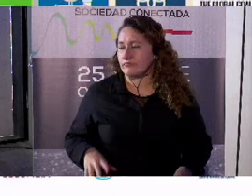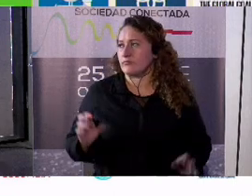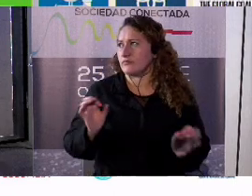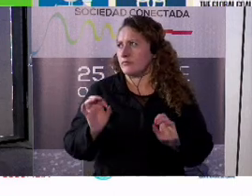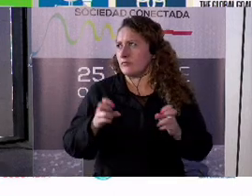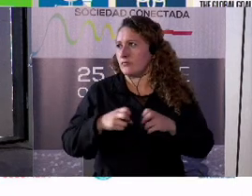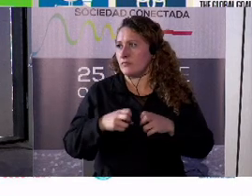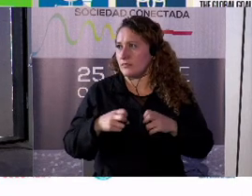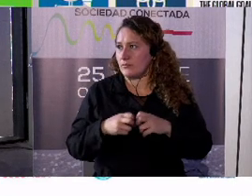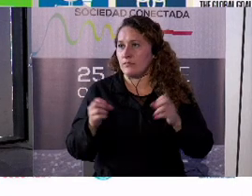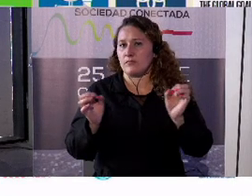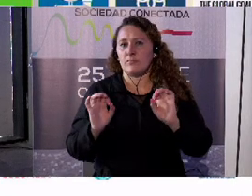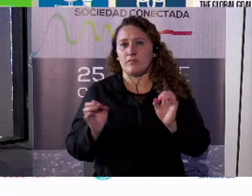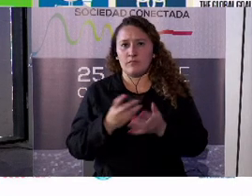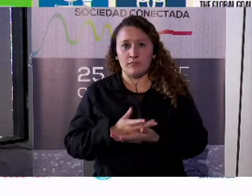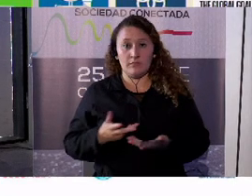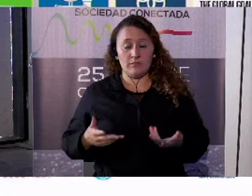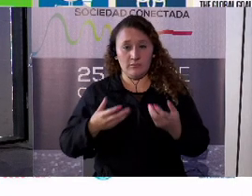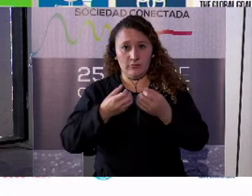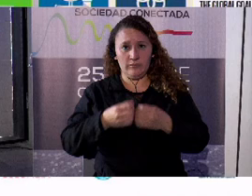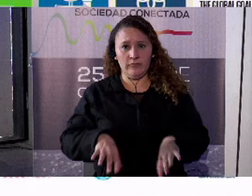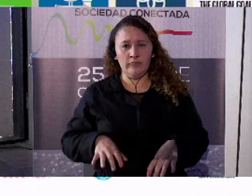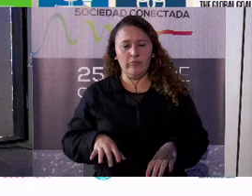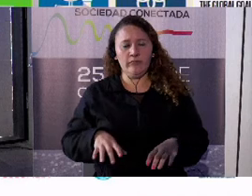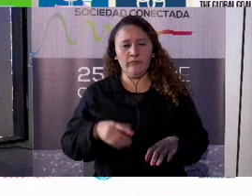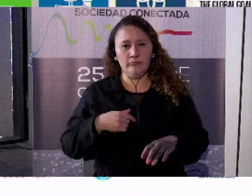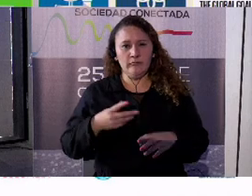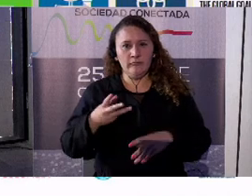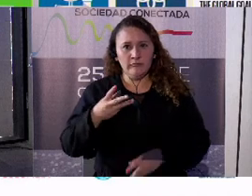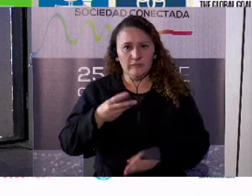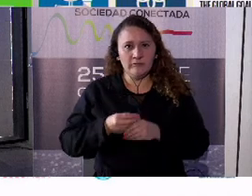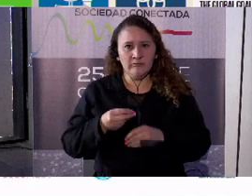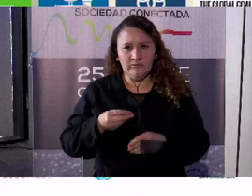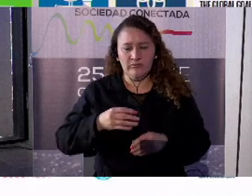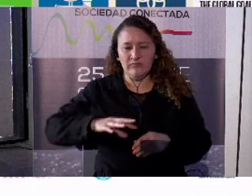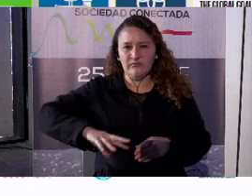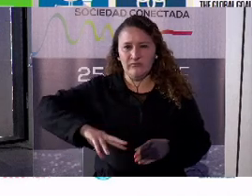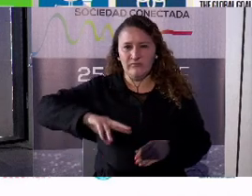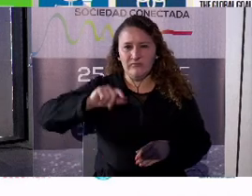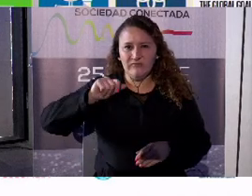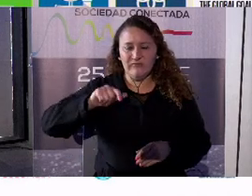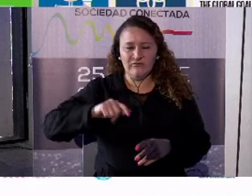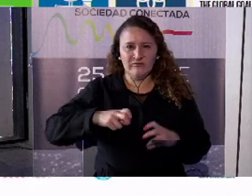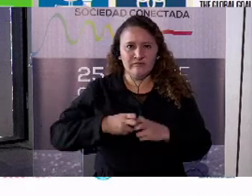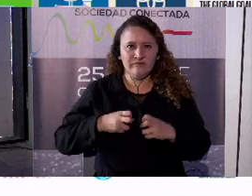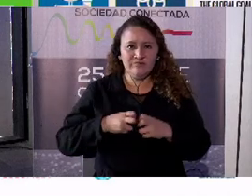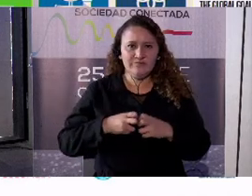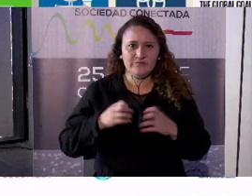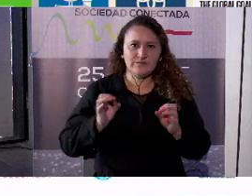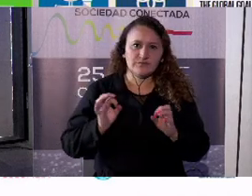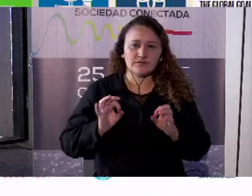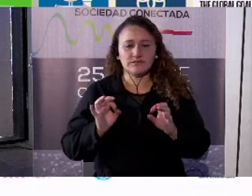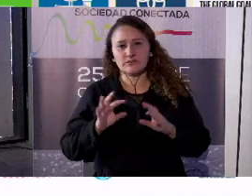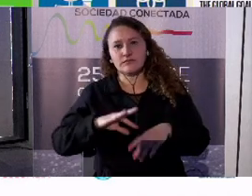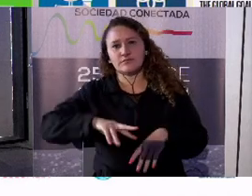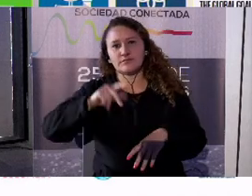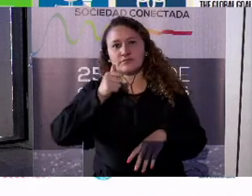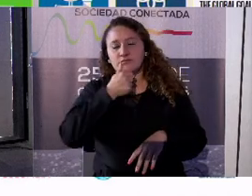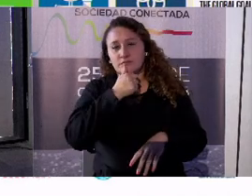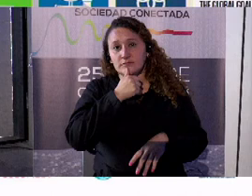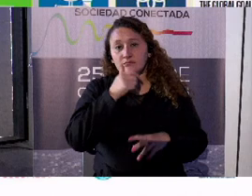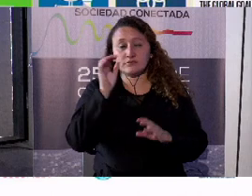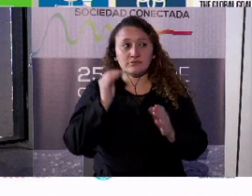energía recursos que se están desperdiciando sumaría el tema de robo de energía o robo de agua que son temas que fácilmente